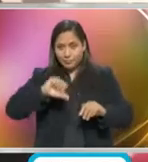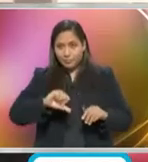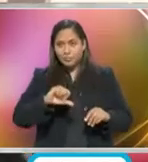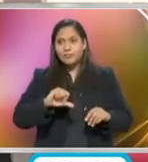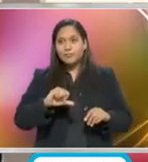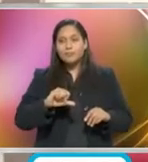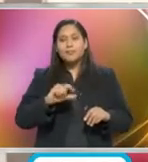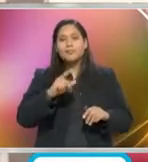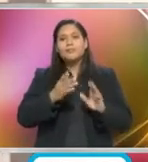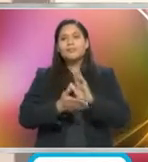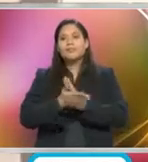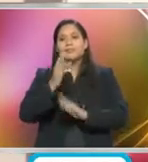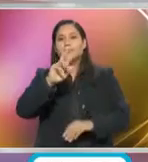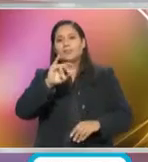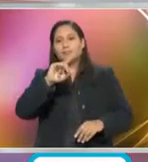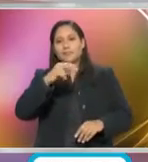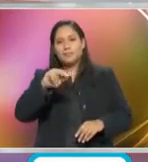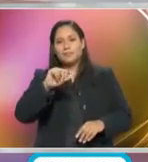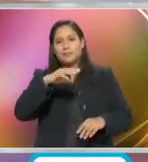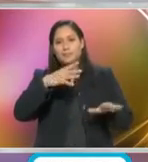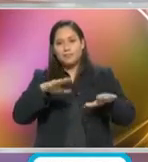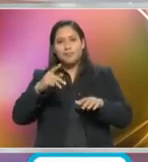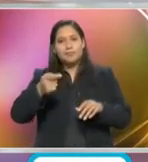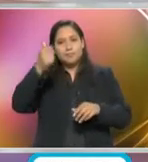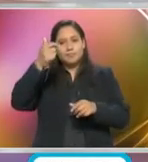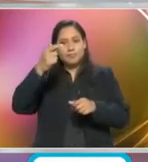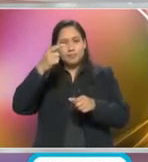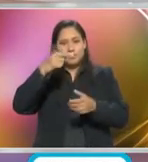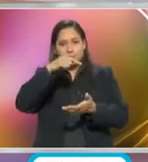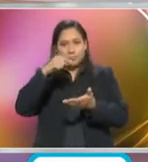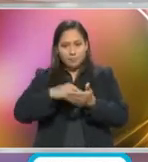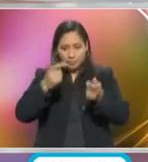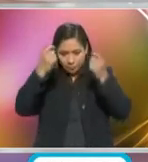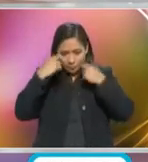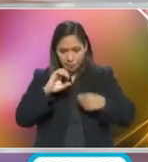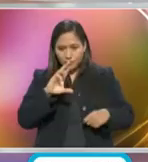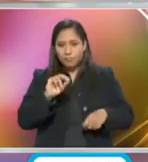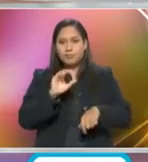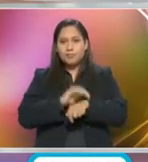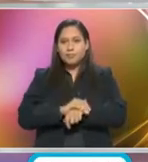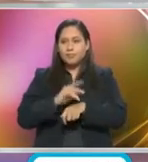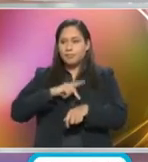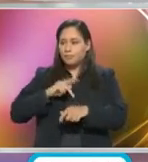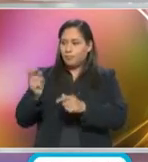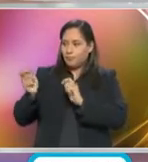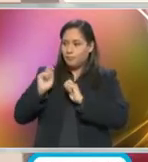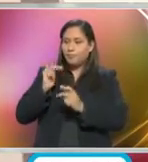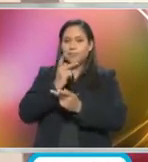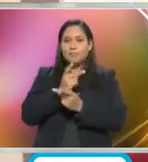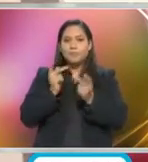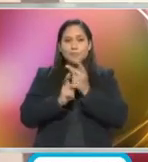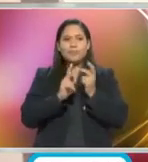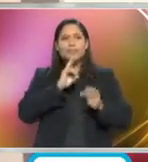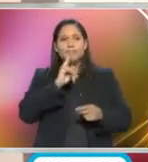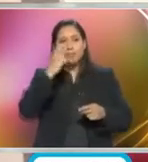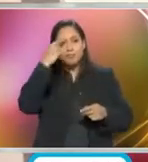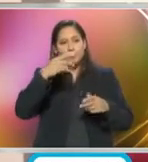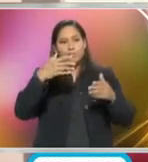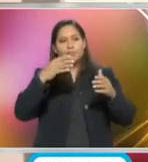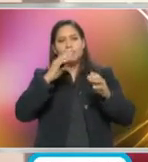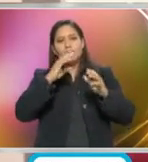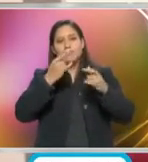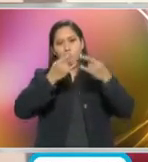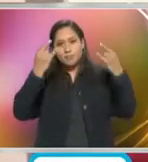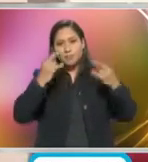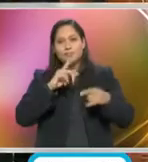hoy se fue a Viña del Mar. Concursó por primer lugar y se trajo medalla de oro de un amigo mío del programa Voces de Corralejo. Mi nombre